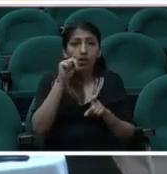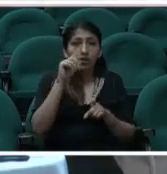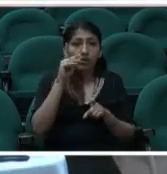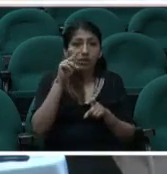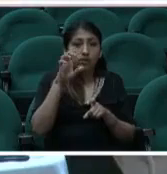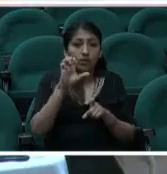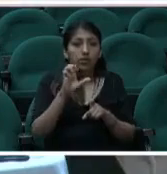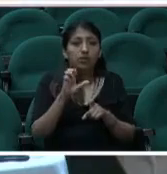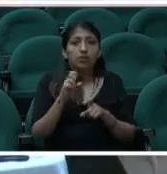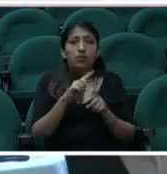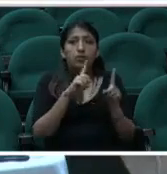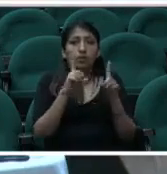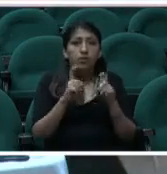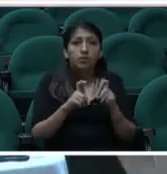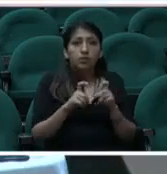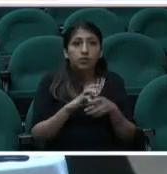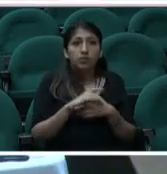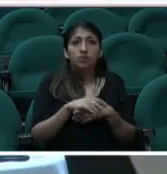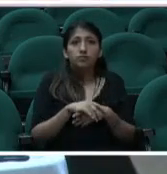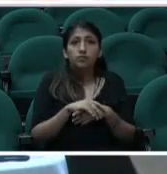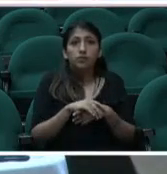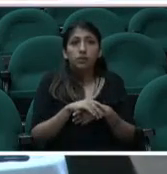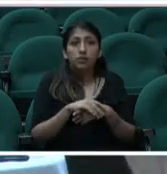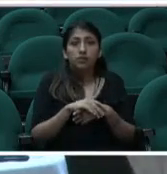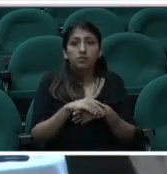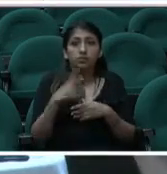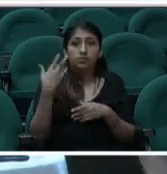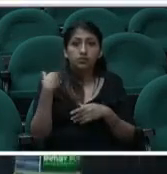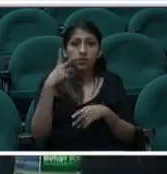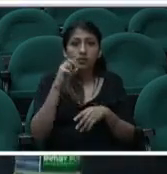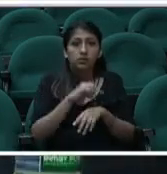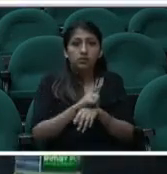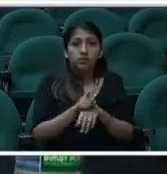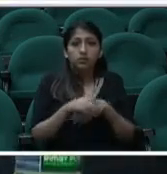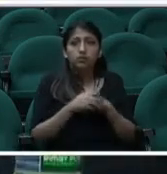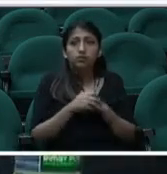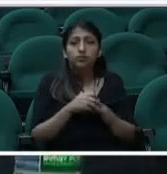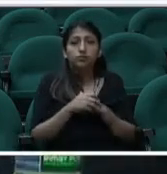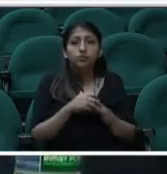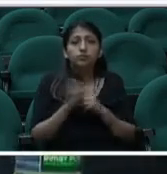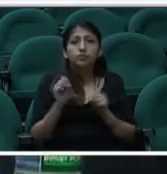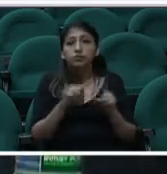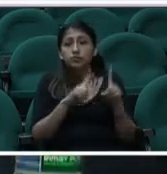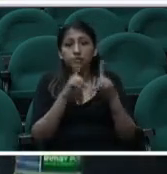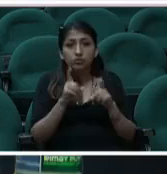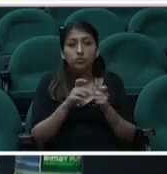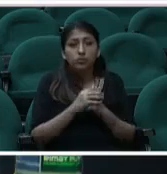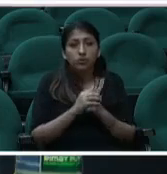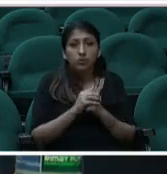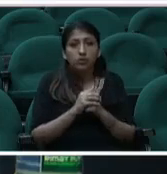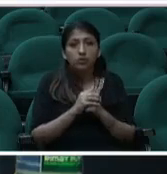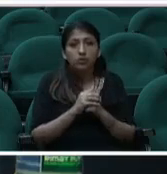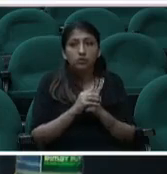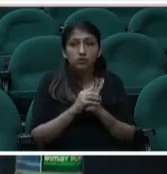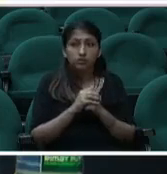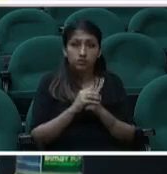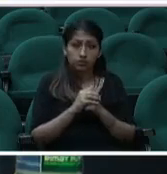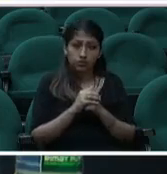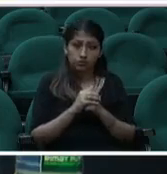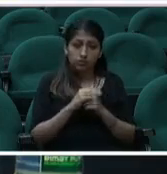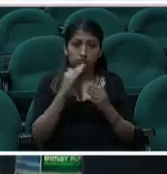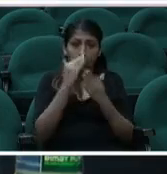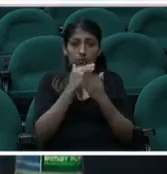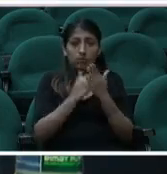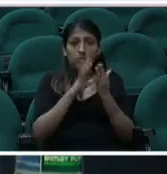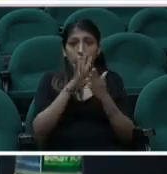cachero el formular la pregunta el candidato grande tiene 30 segundos si andrés justamente déjelo que manifestábamos de la tabla